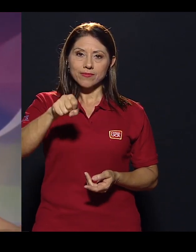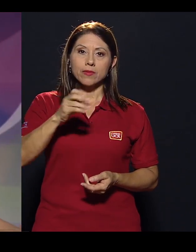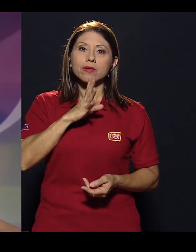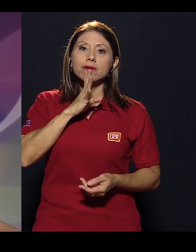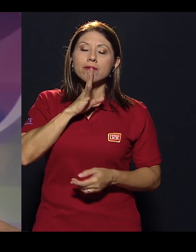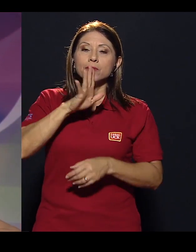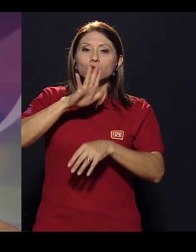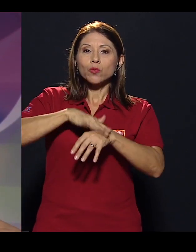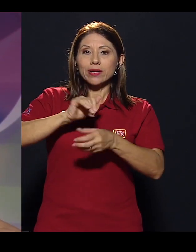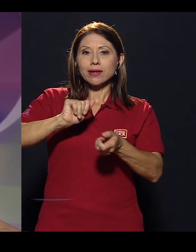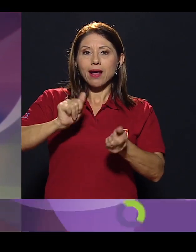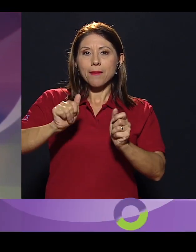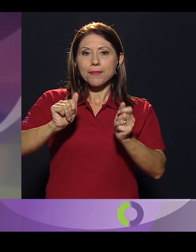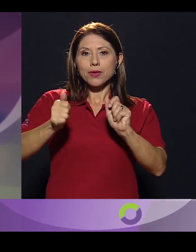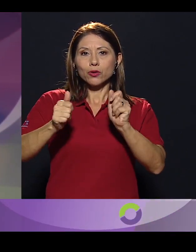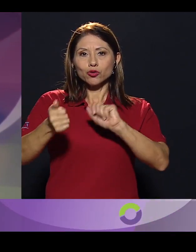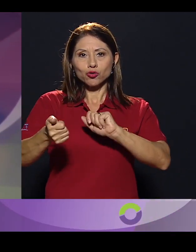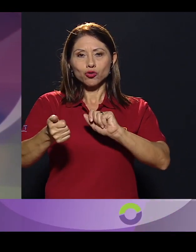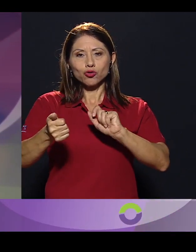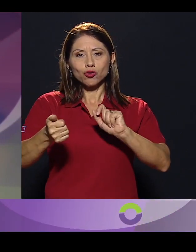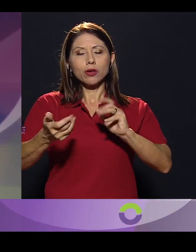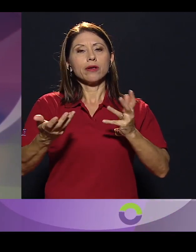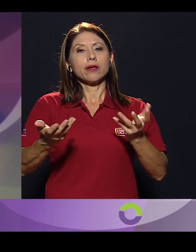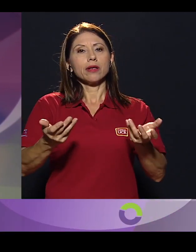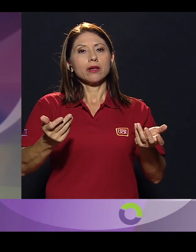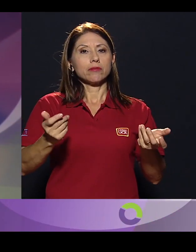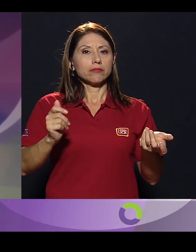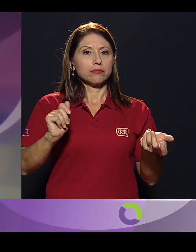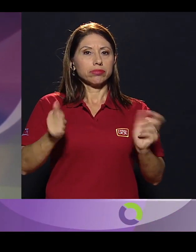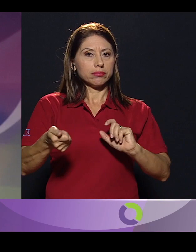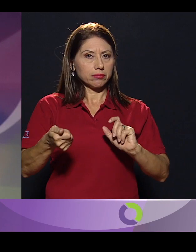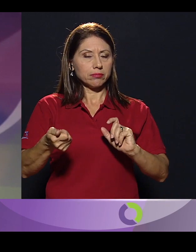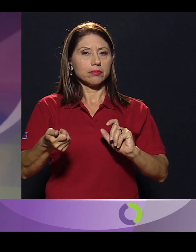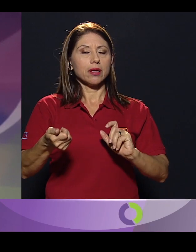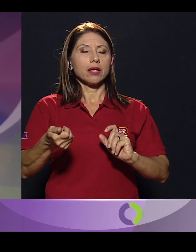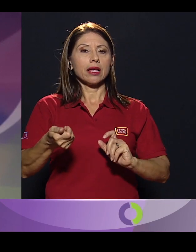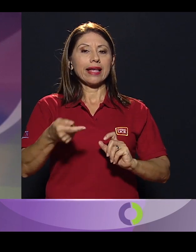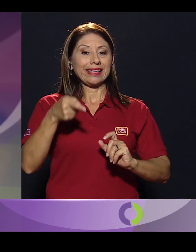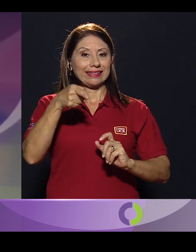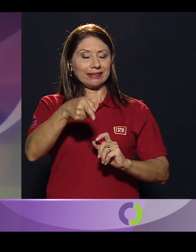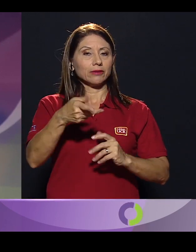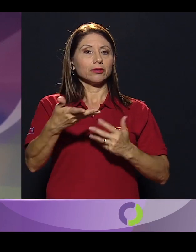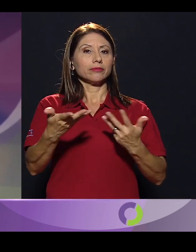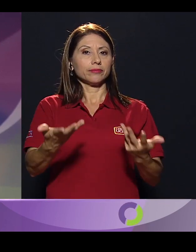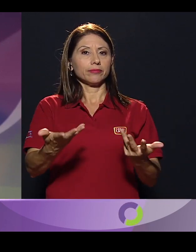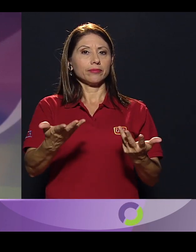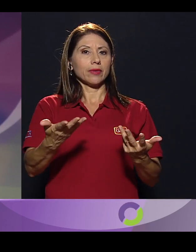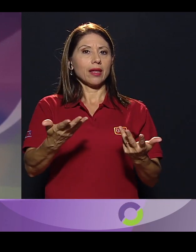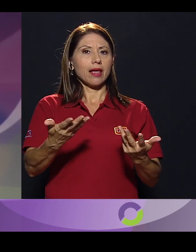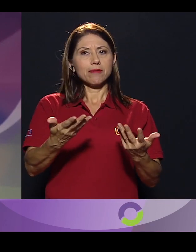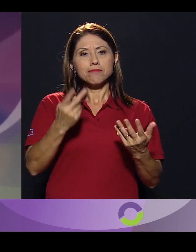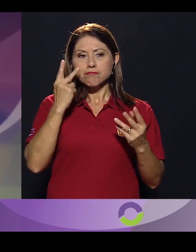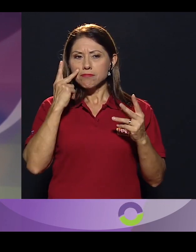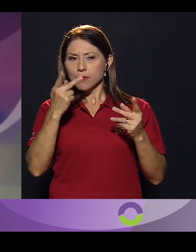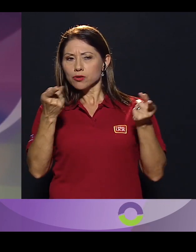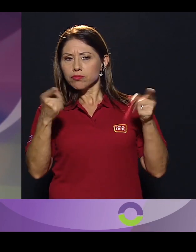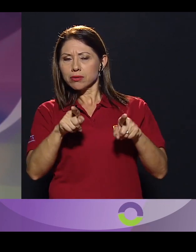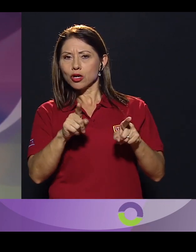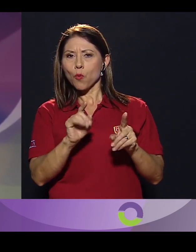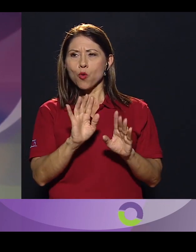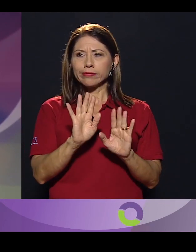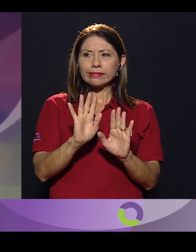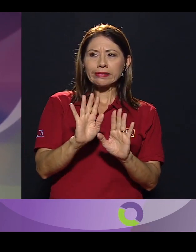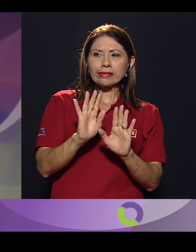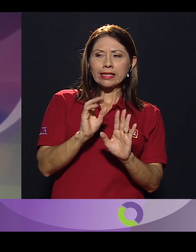efectivamente cuando hablamos de cambios y cuando hablamos de transformación, estamos ante